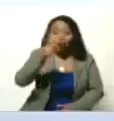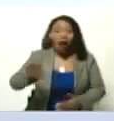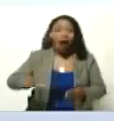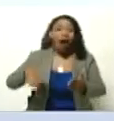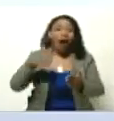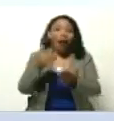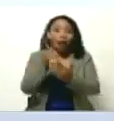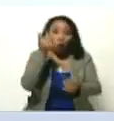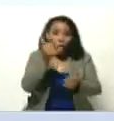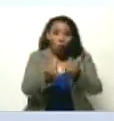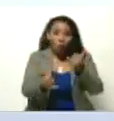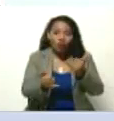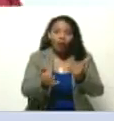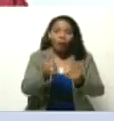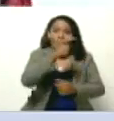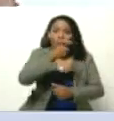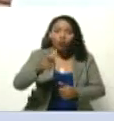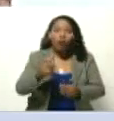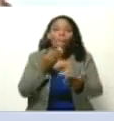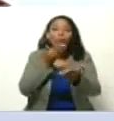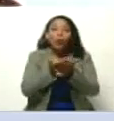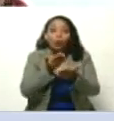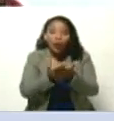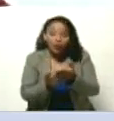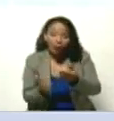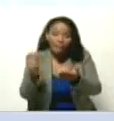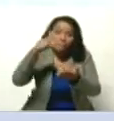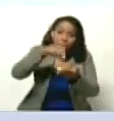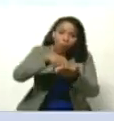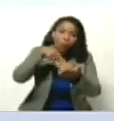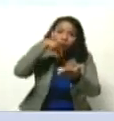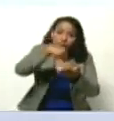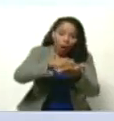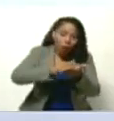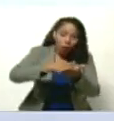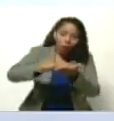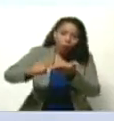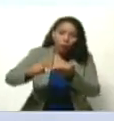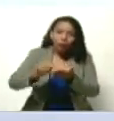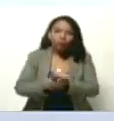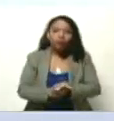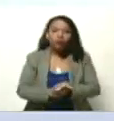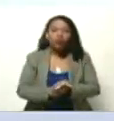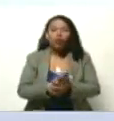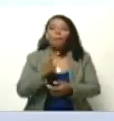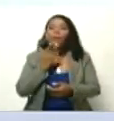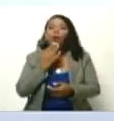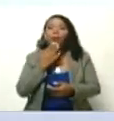explico, irá primero alguien que se llame Adrián comprado con alguien que se llame Manuel